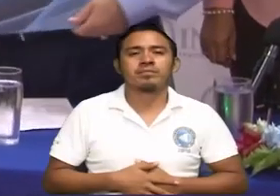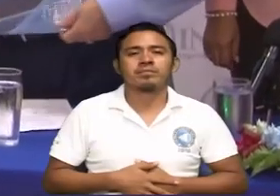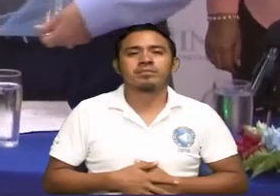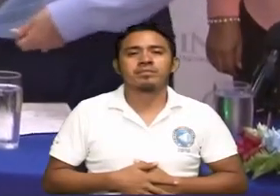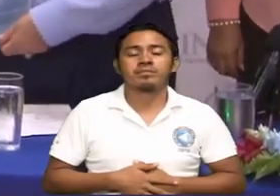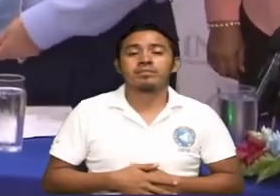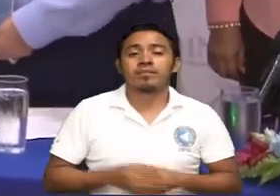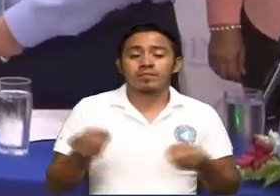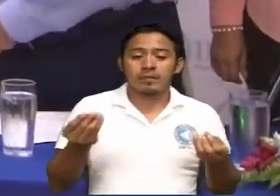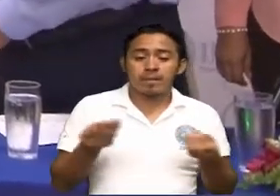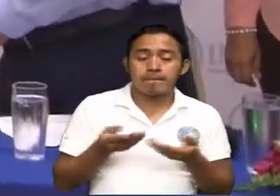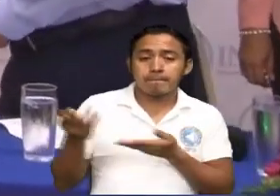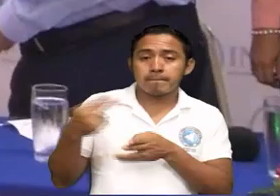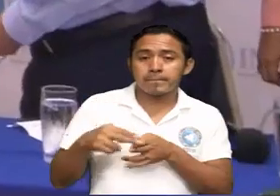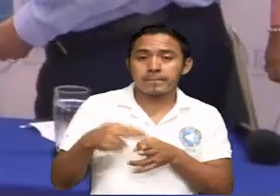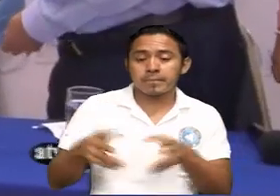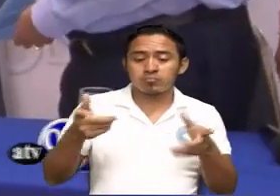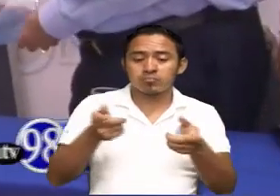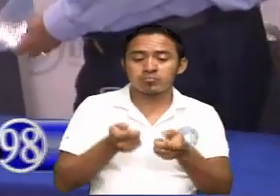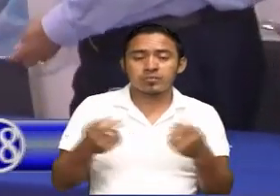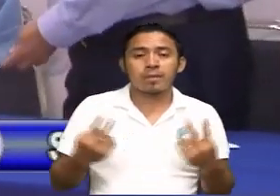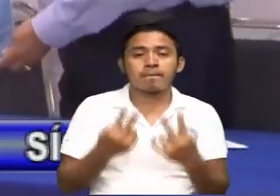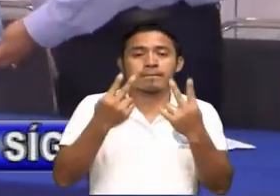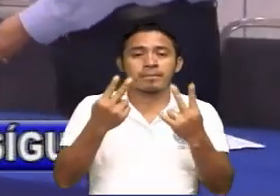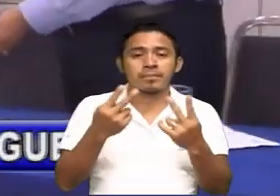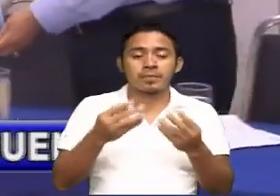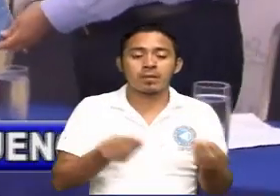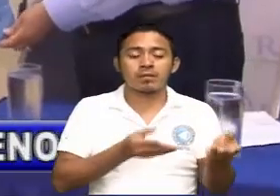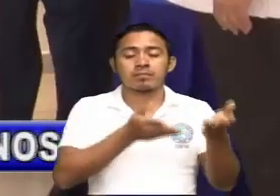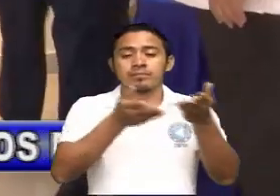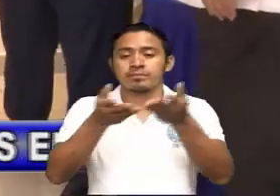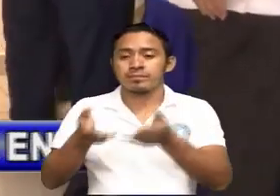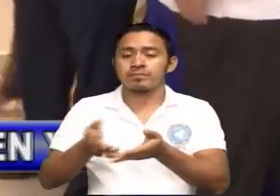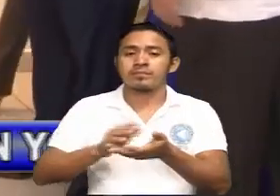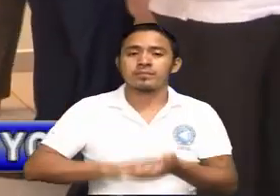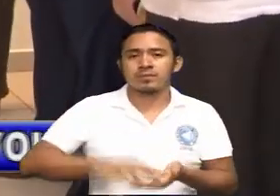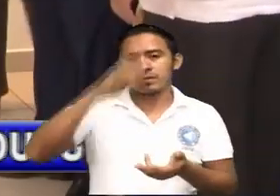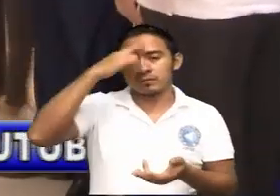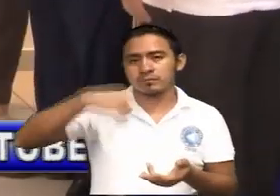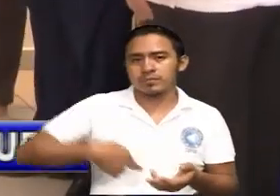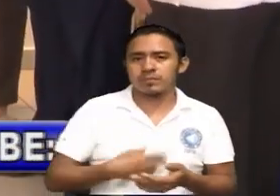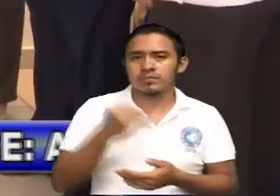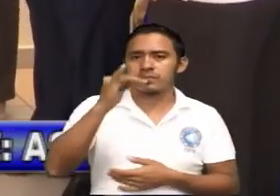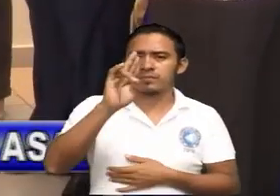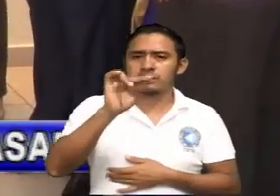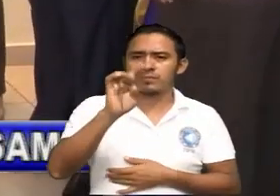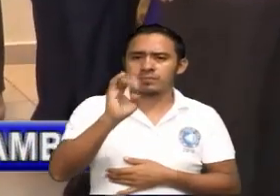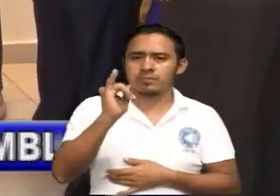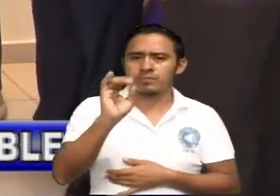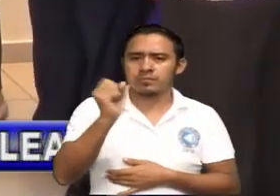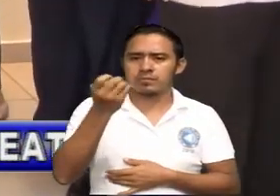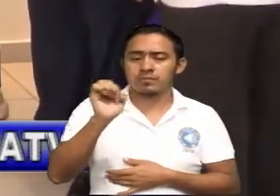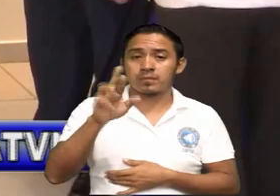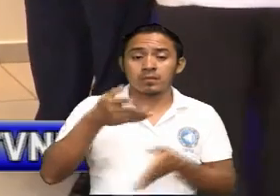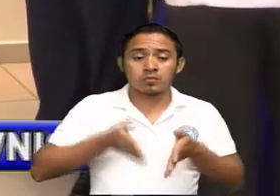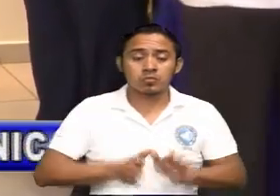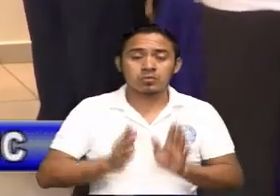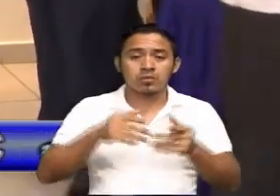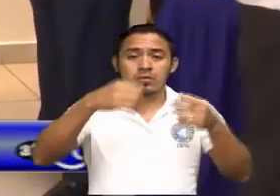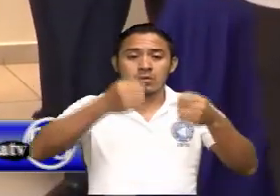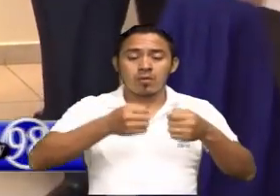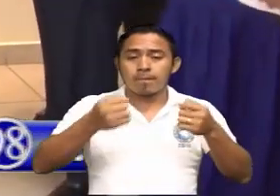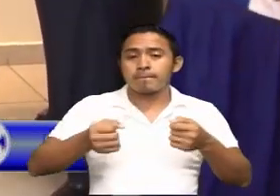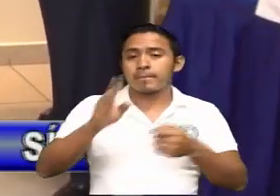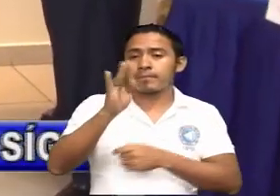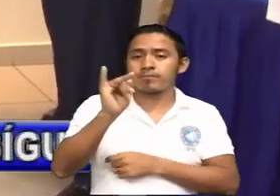La indemnización por la póliza de seguro de vida fue entregada por parte de las autoridades del INISER a los hijos del compañero Bismar